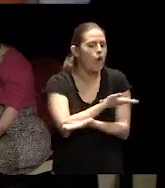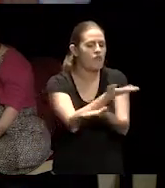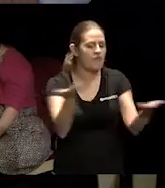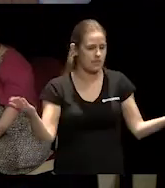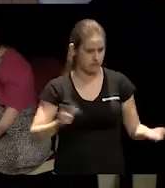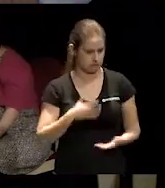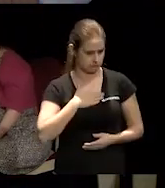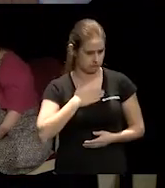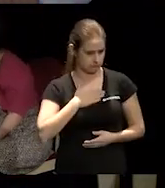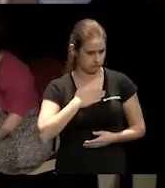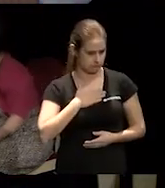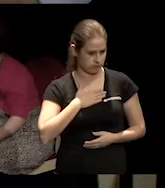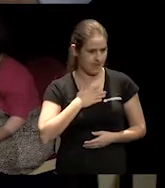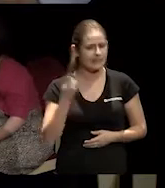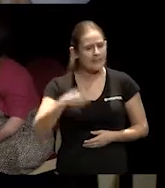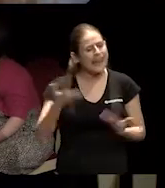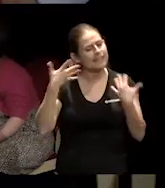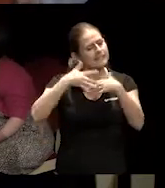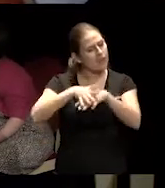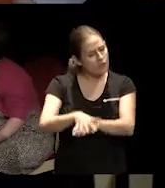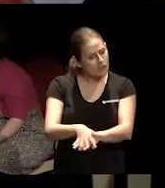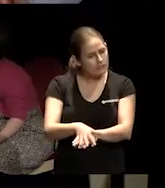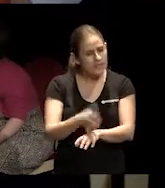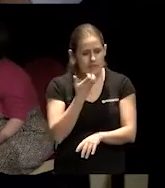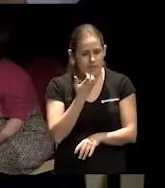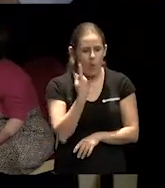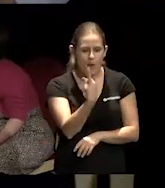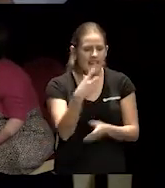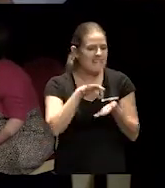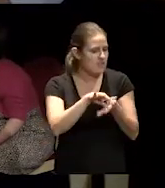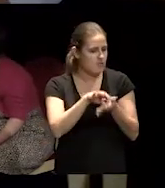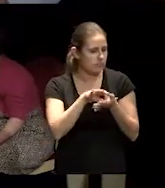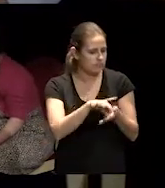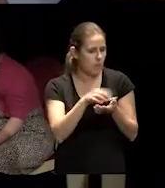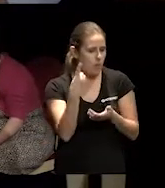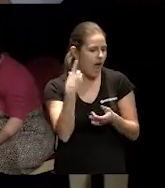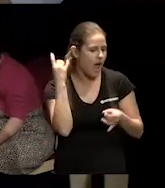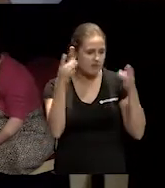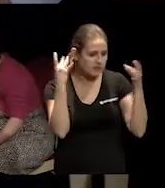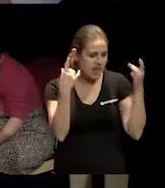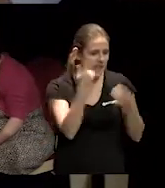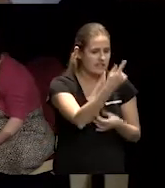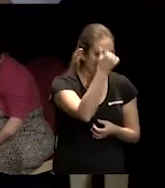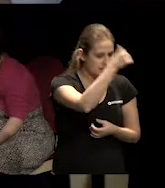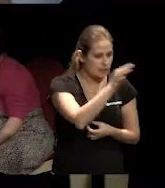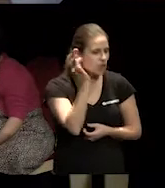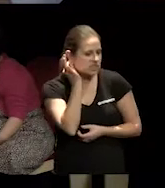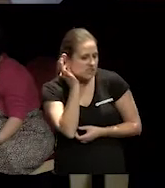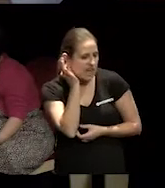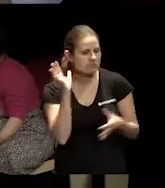hubiera un trabajo de integración. El solo hecho de que compartan una sesión chicos y chicas, por un lado, y